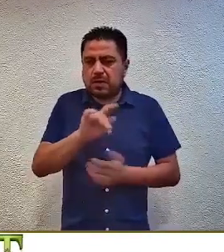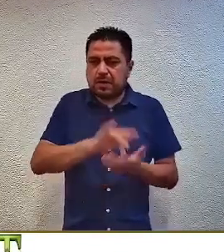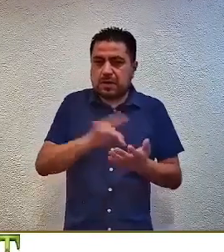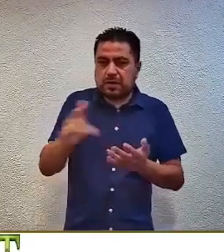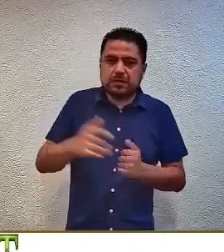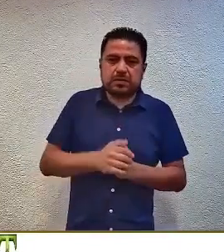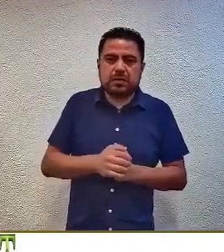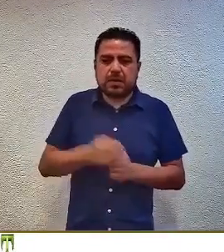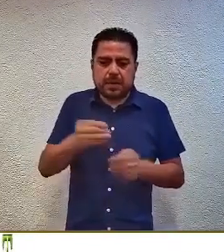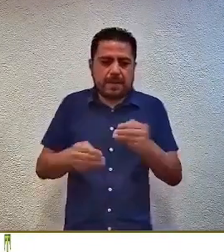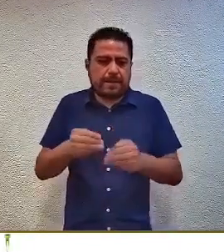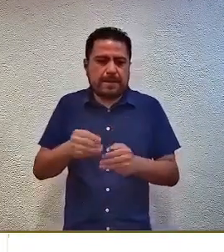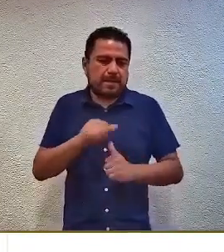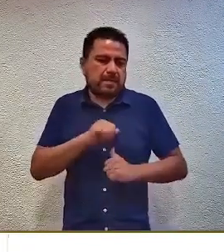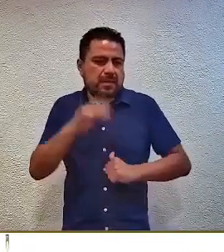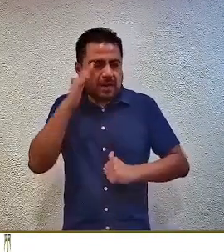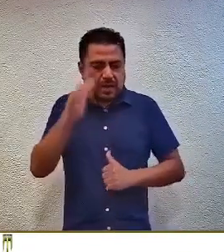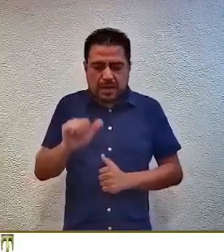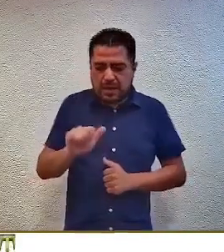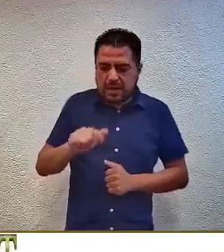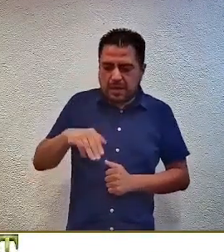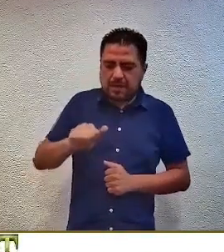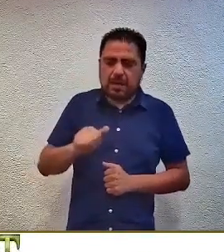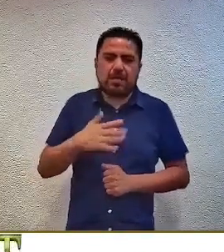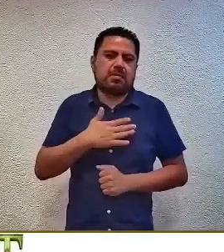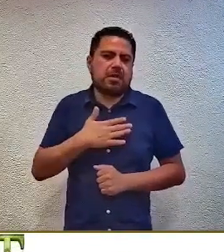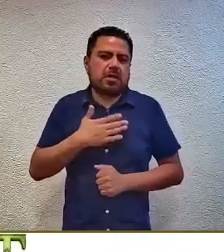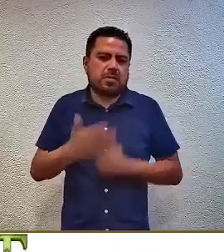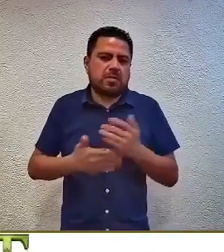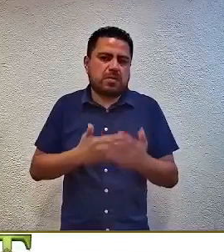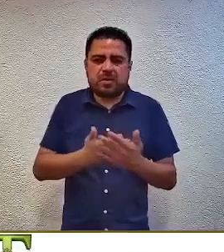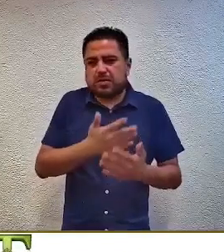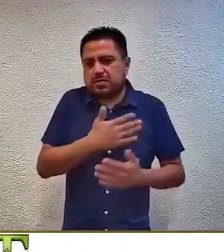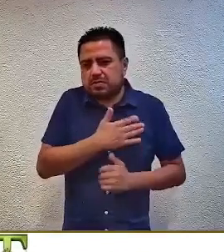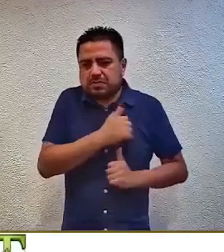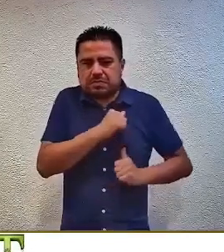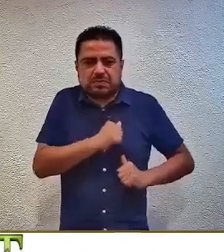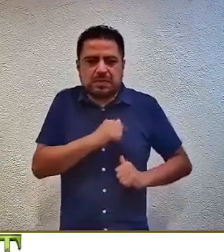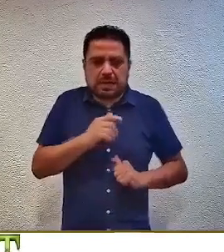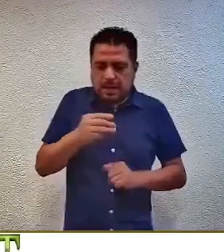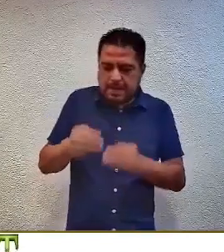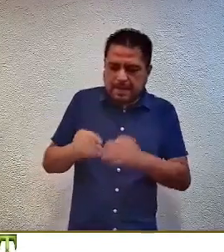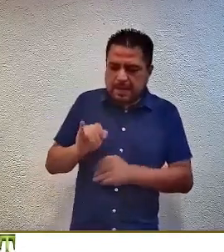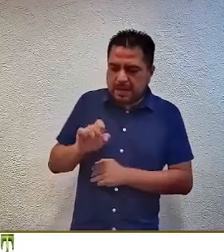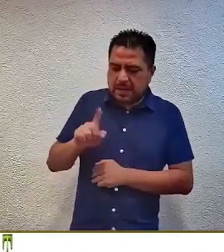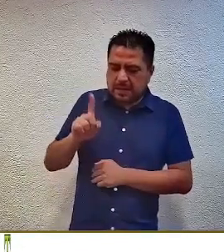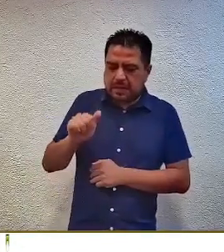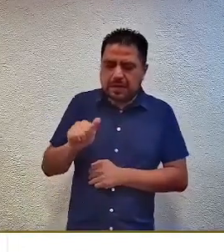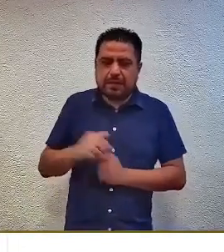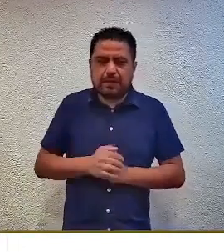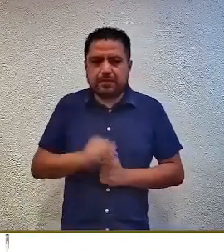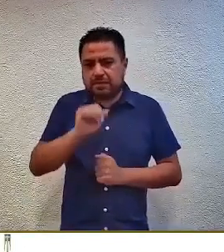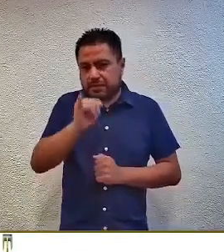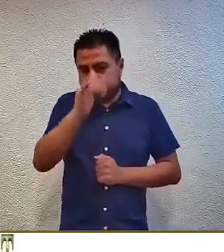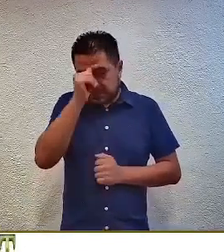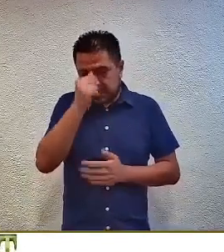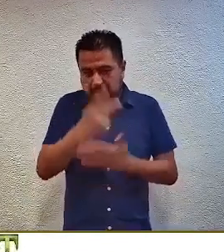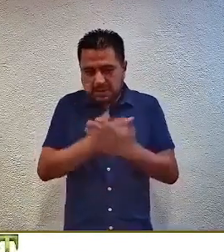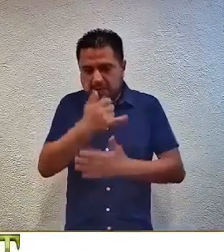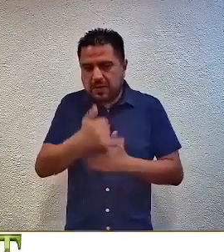magistrado. Magistrada ponente, Almadelia Eugenio Alcaraz. Es mi propuesta. Gracias, magistrada. Magistrada Isla Rosa Delgado Brito. A favor del